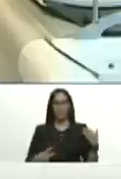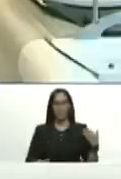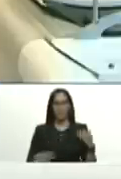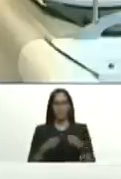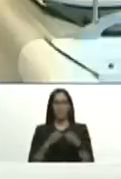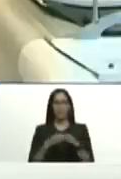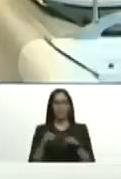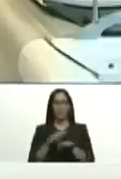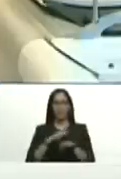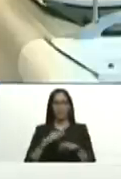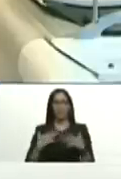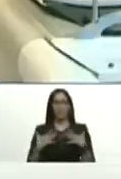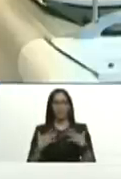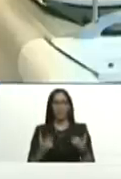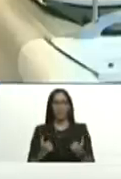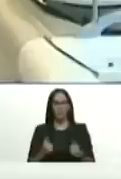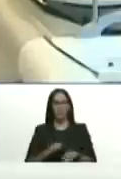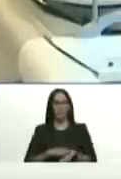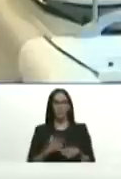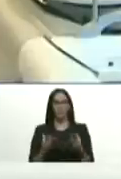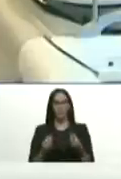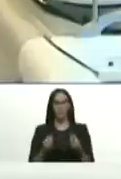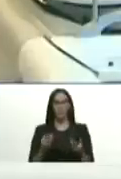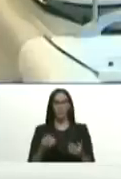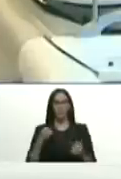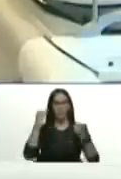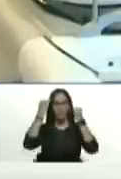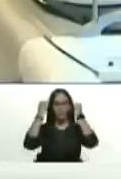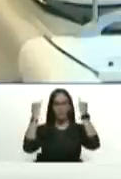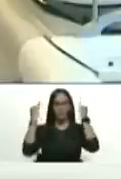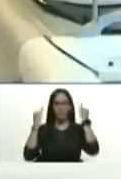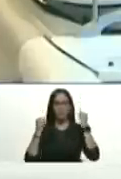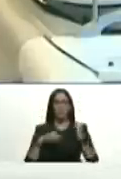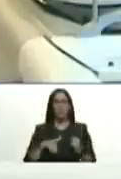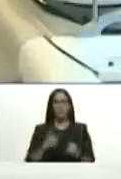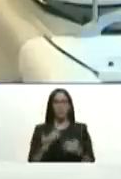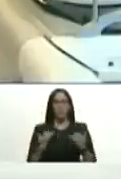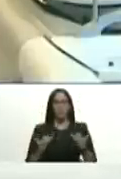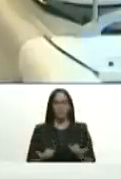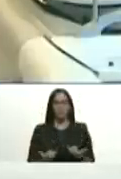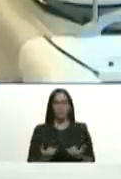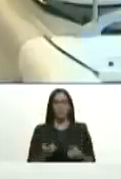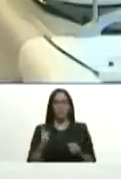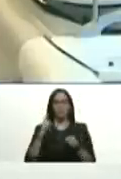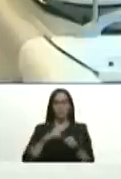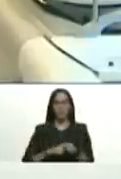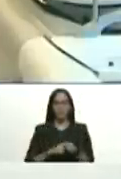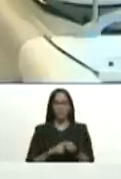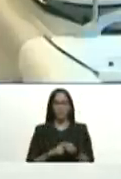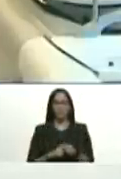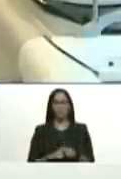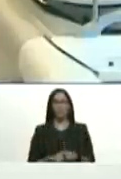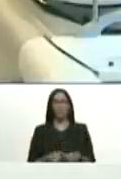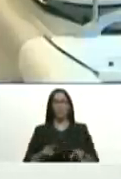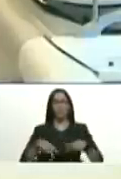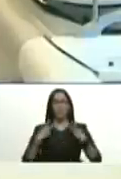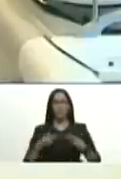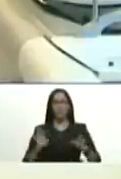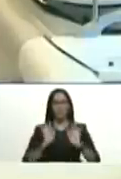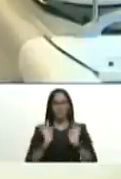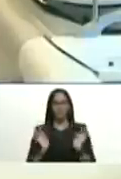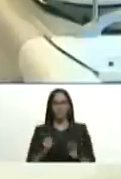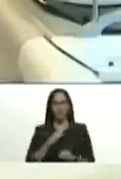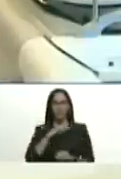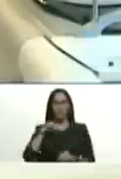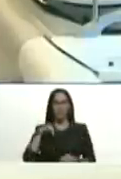de salud, porque muchas de estas iniciativas pueden ya incorporarse en los nuevos métodos para